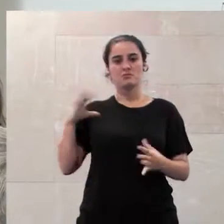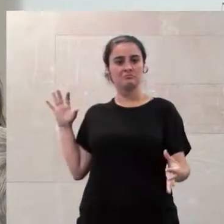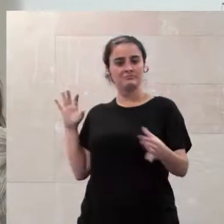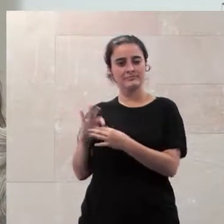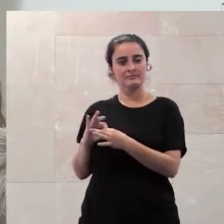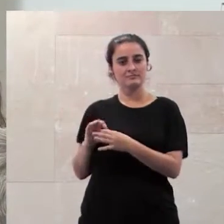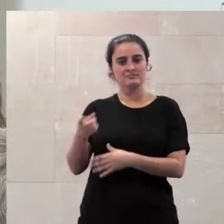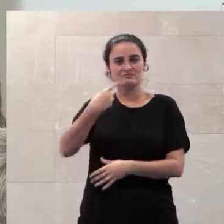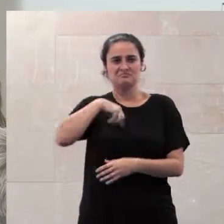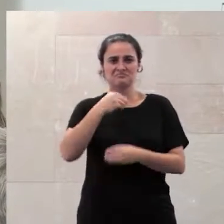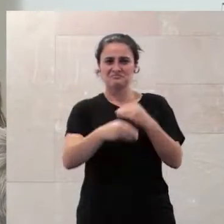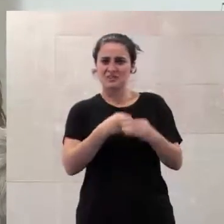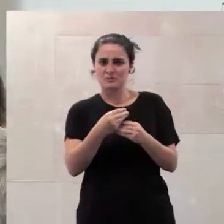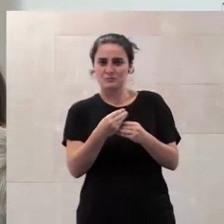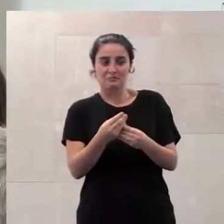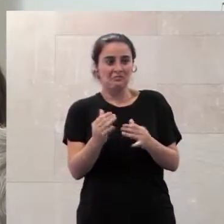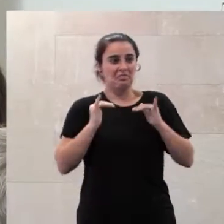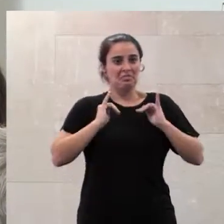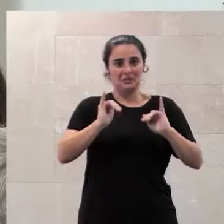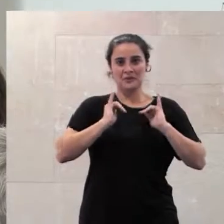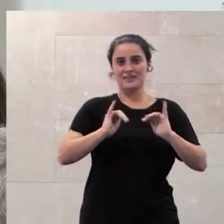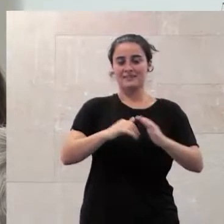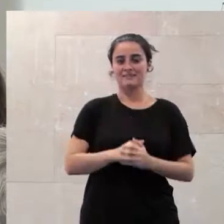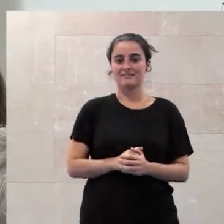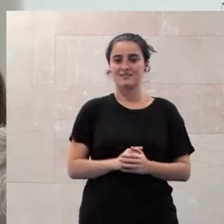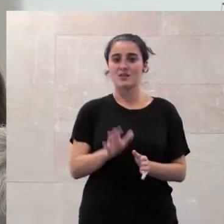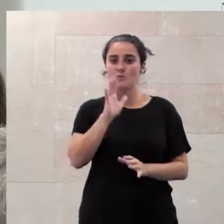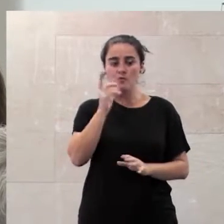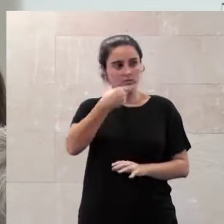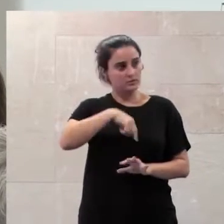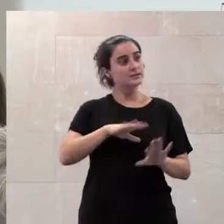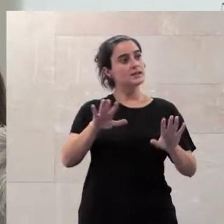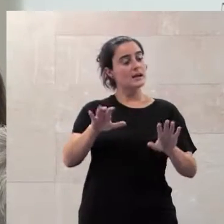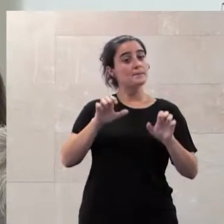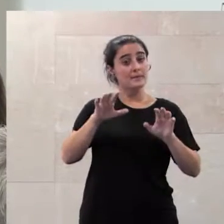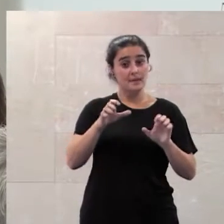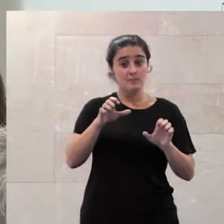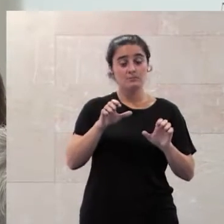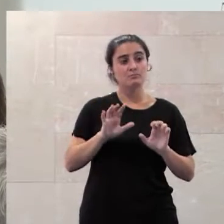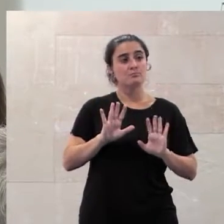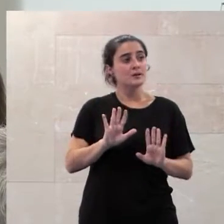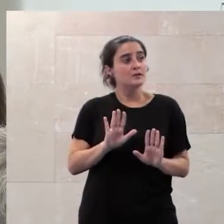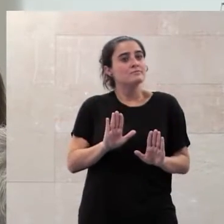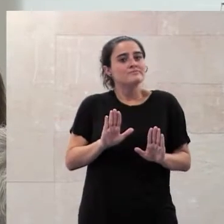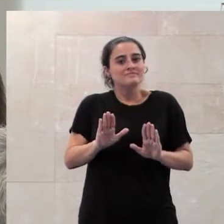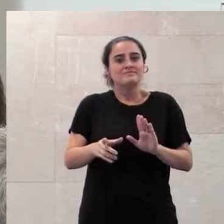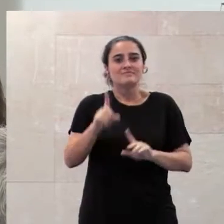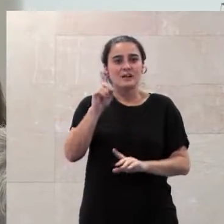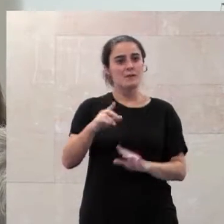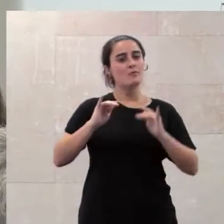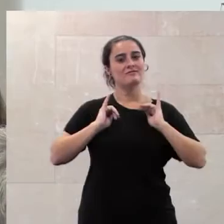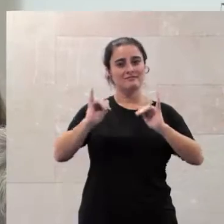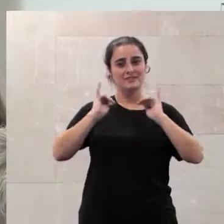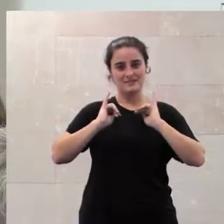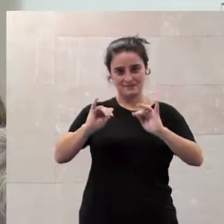hacemos es pasárnoslo muy bien, porque aprendemos, pero realmente lo pasamos